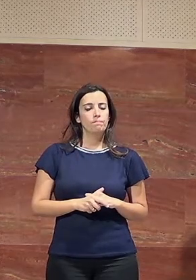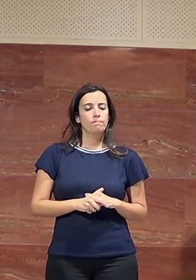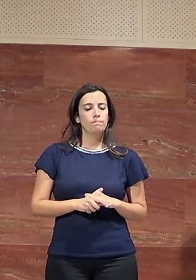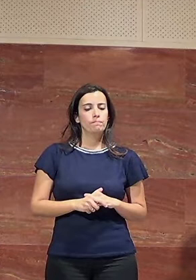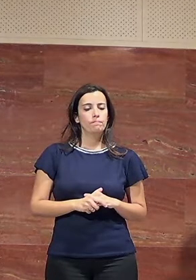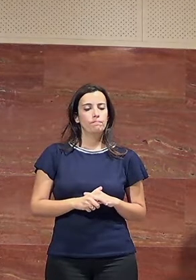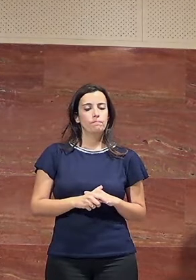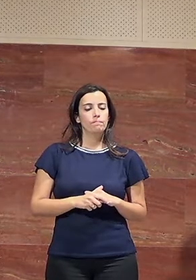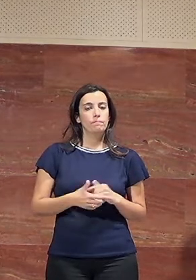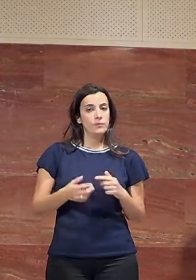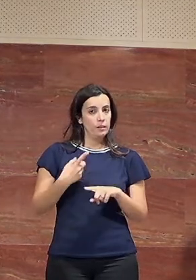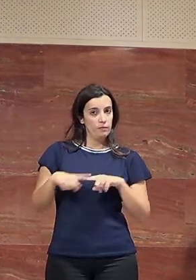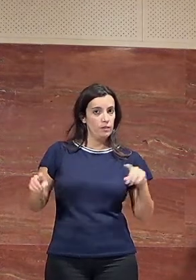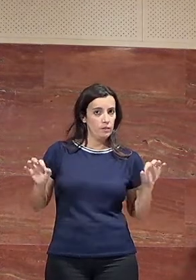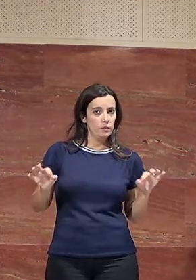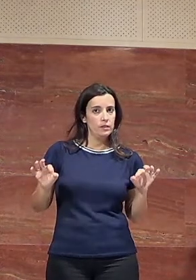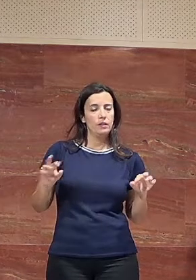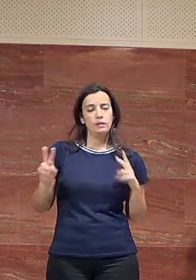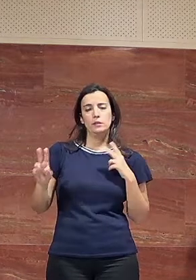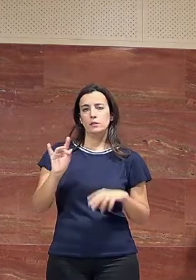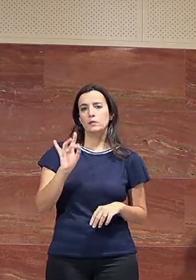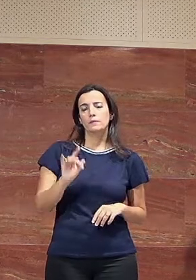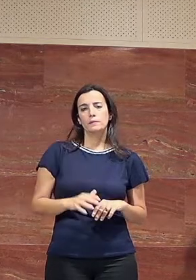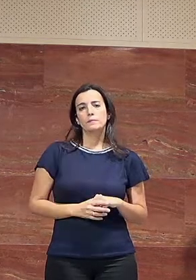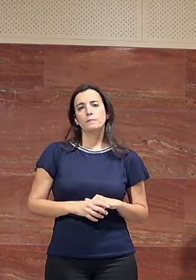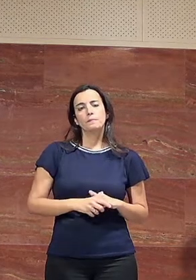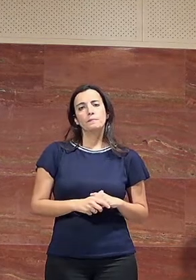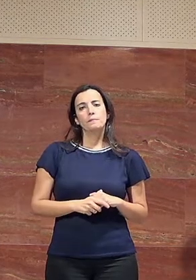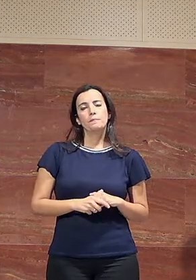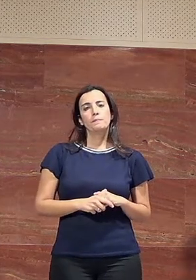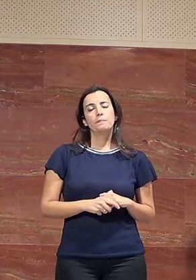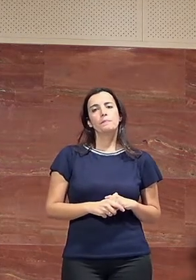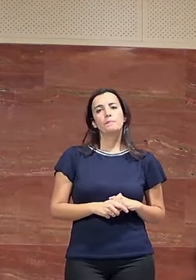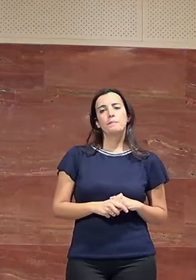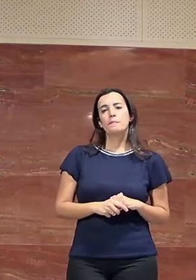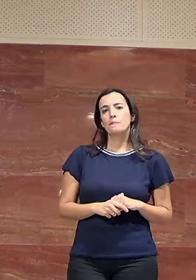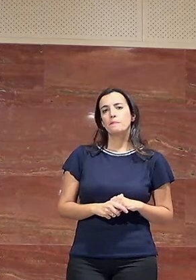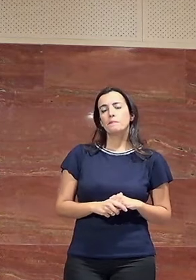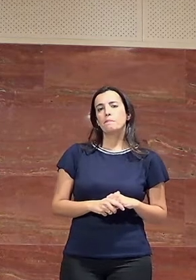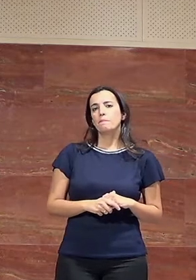La diferencia que ves, he ¿no? observado, sí, sí, Uh-huh. sí. En los factos,